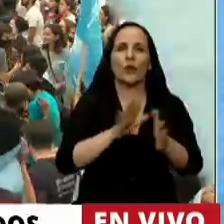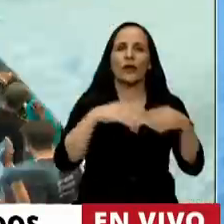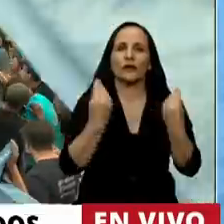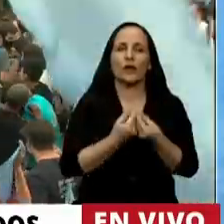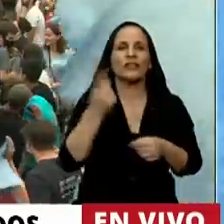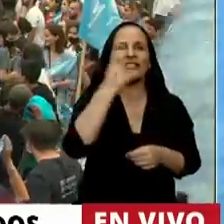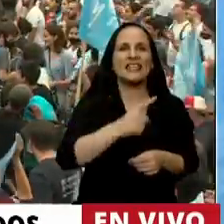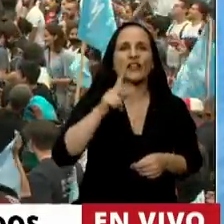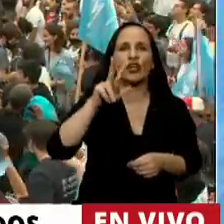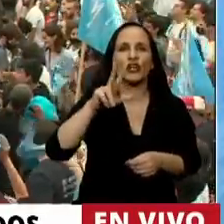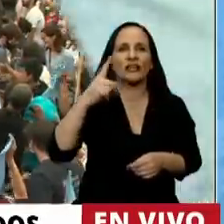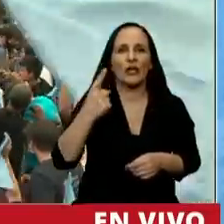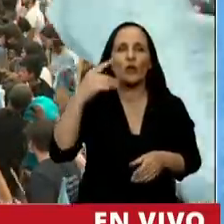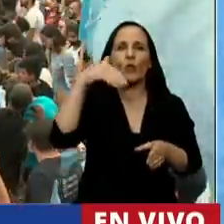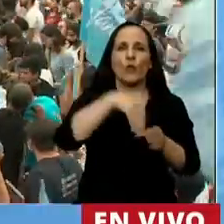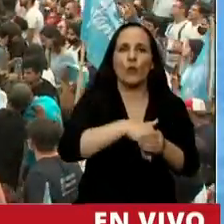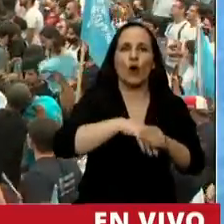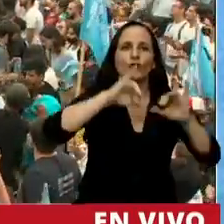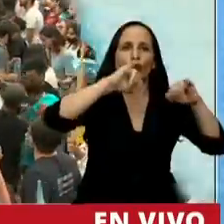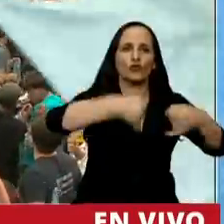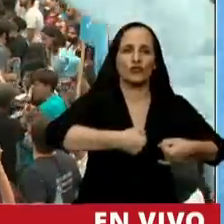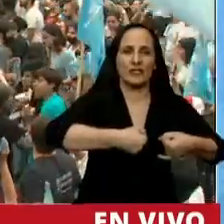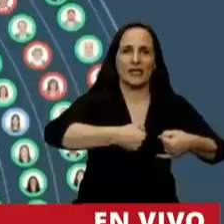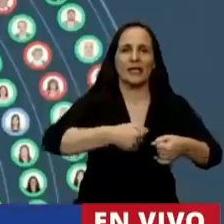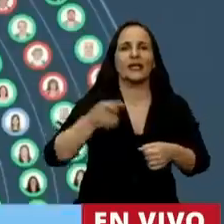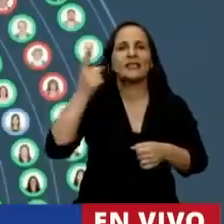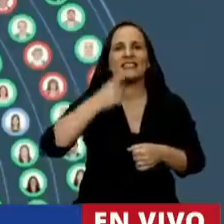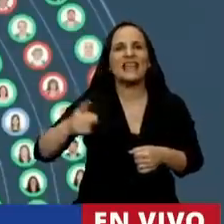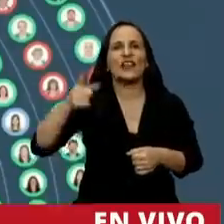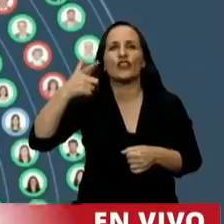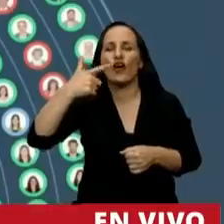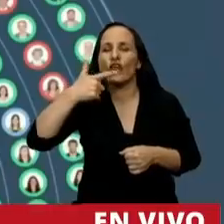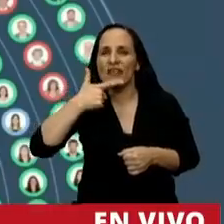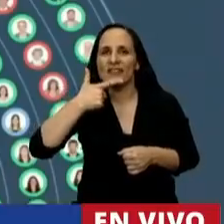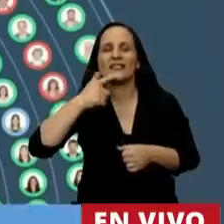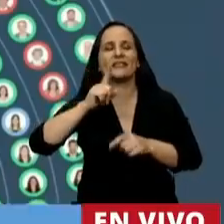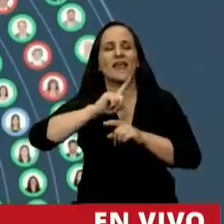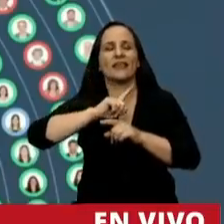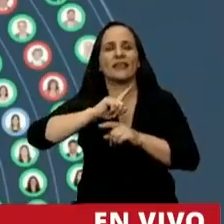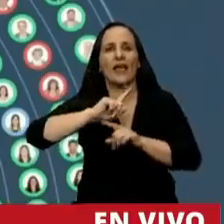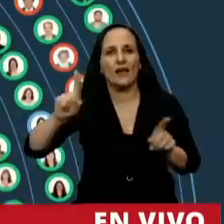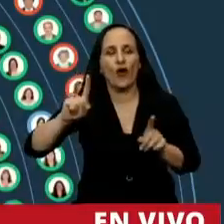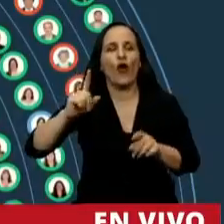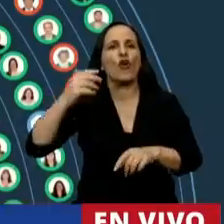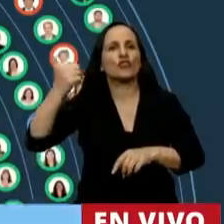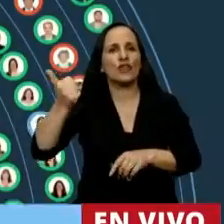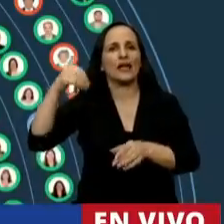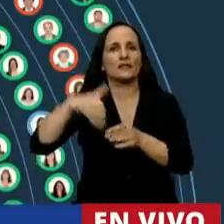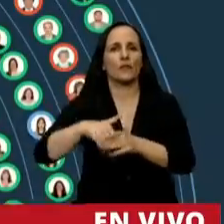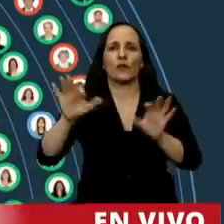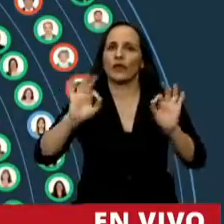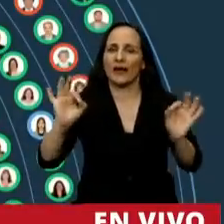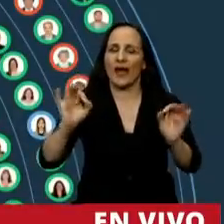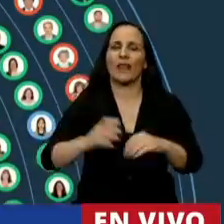resultado. 131 votos afirmativos, 117 negativos, 6